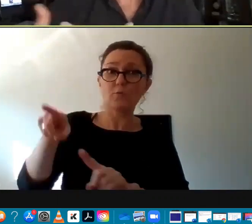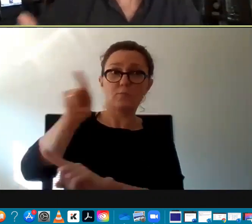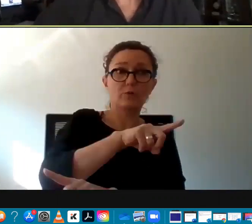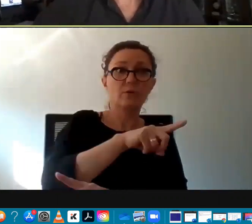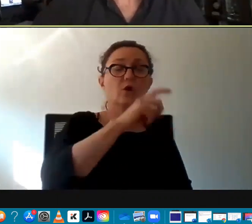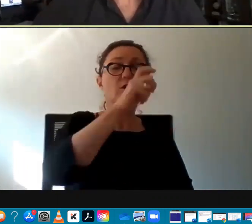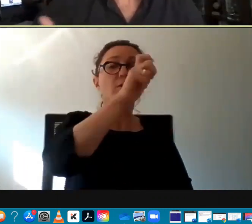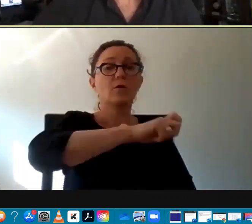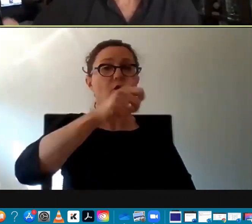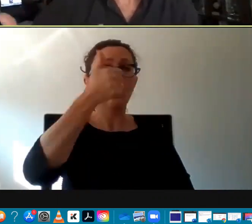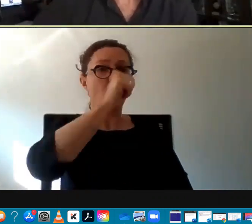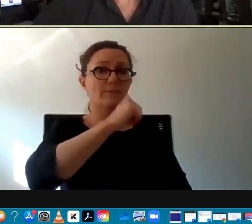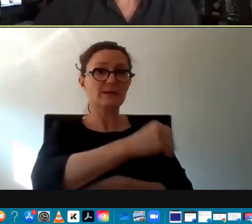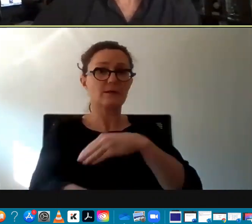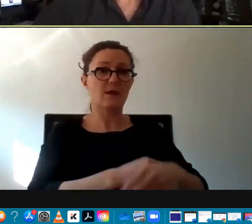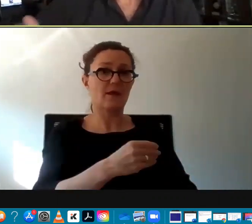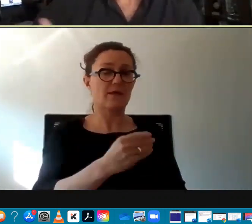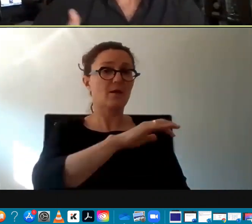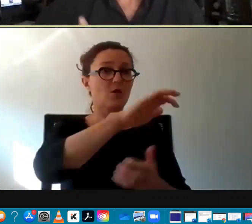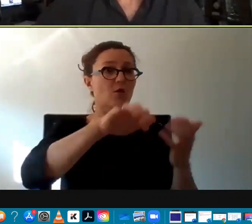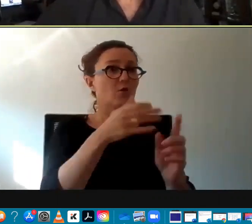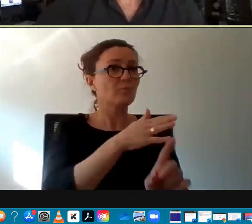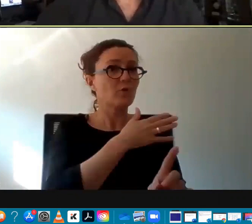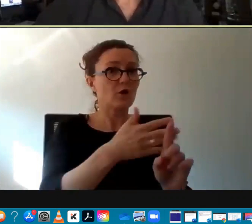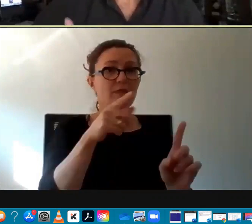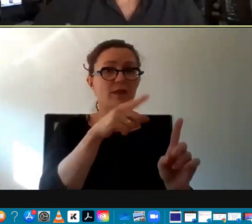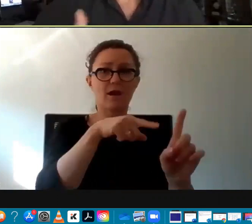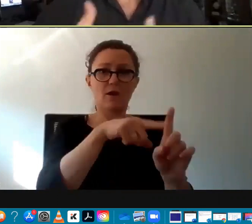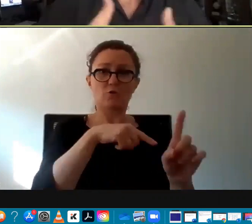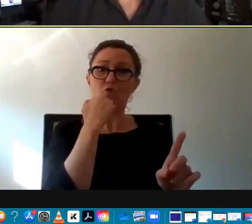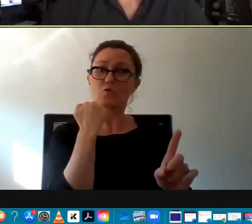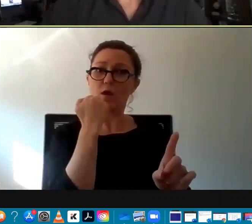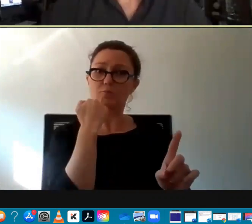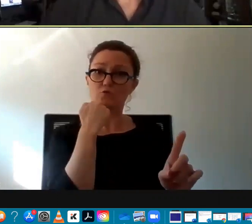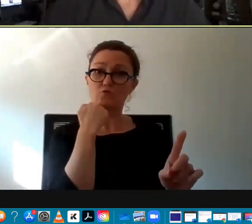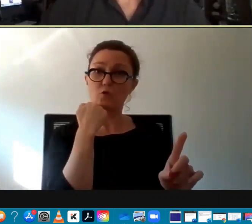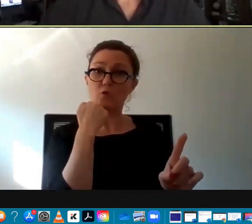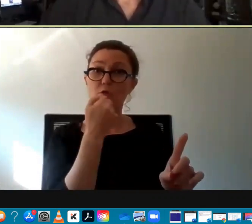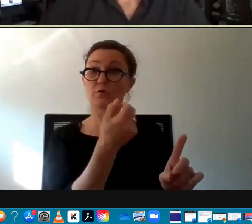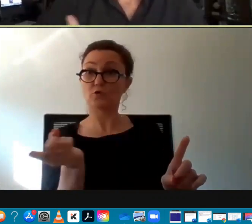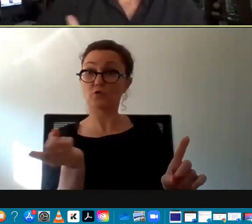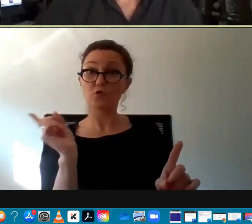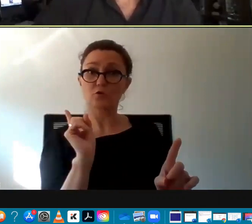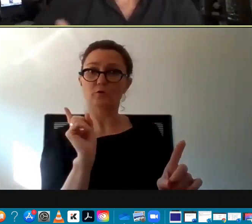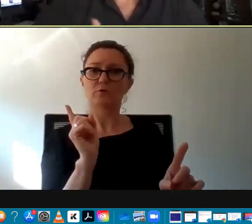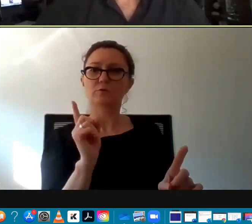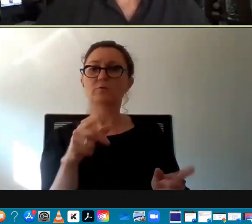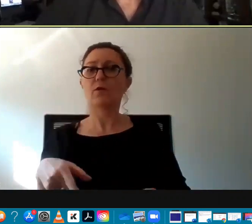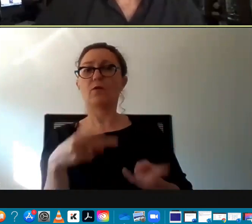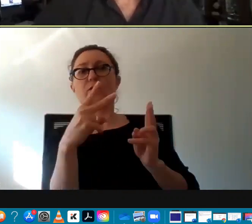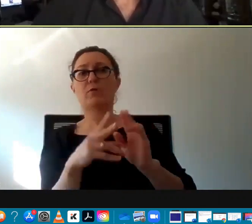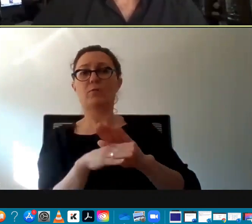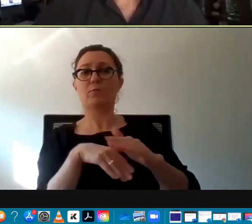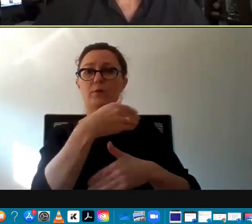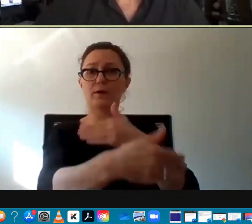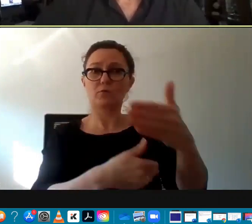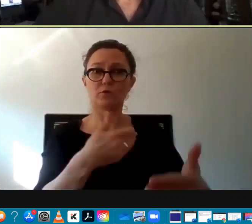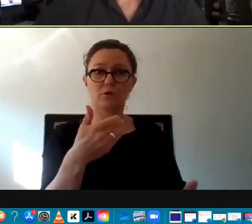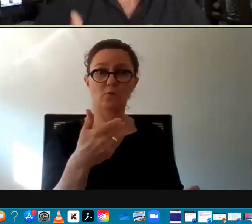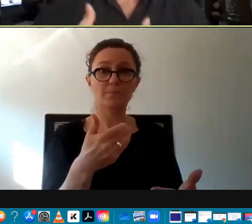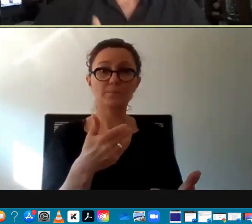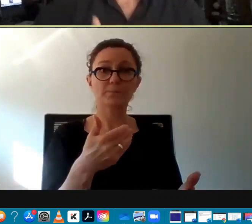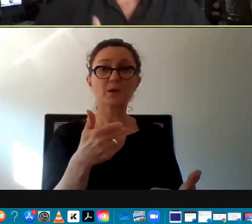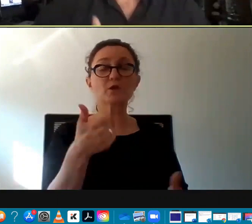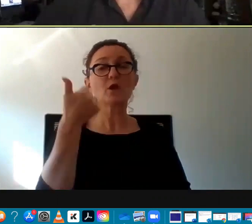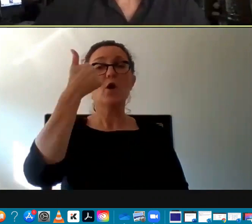de la violencia, de la discriminación, del abuso, del acoso, estamos haciendo para que continúe esa realidad. Luego, esa idea que muchos hombres comparten